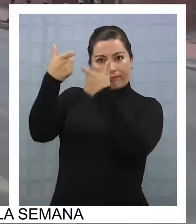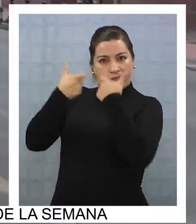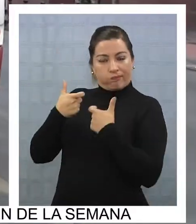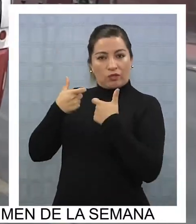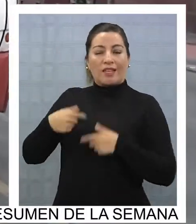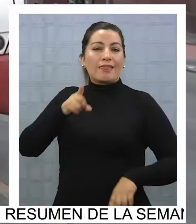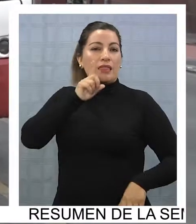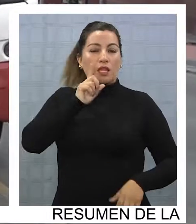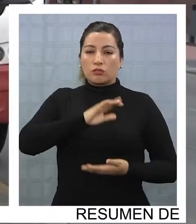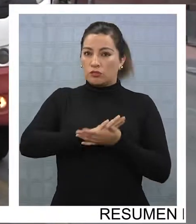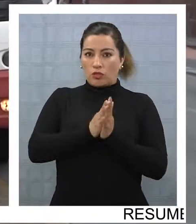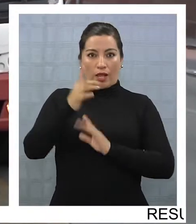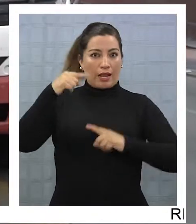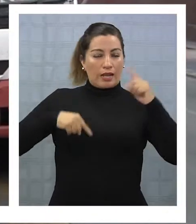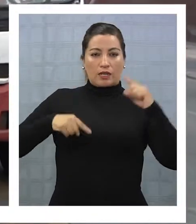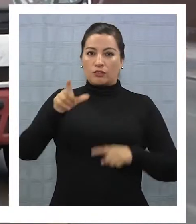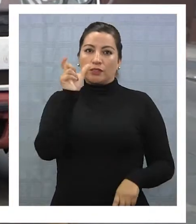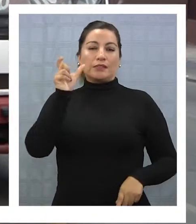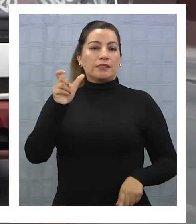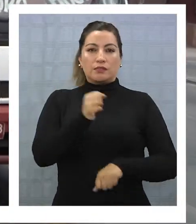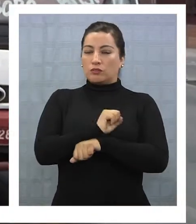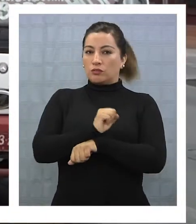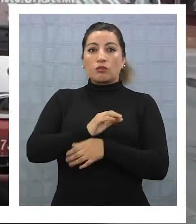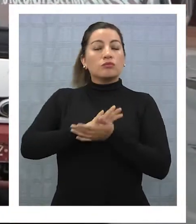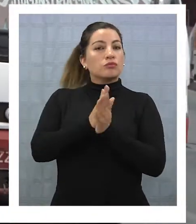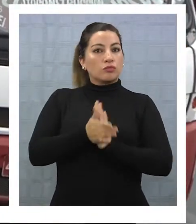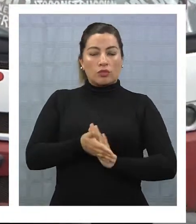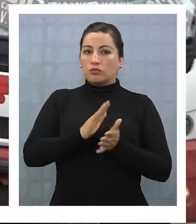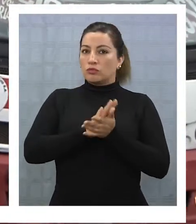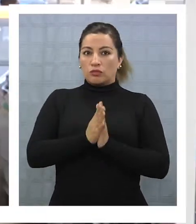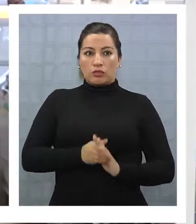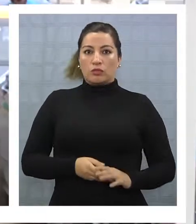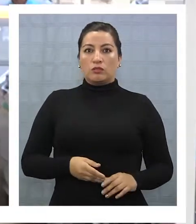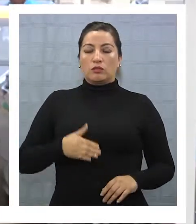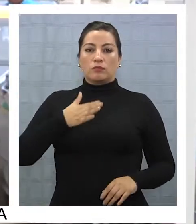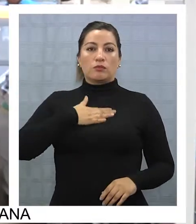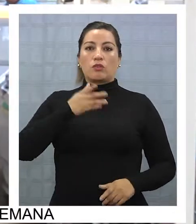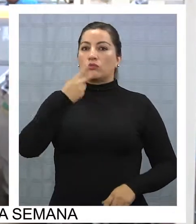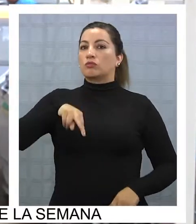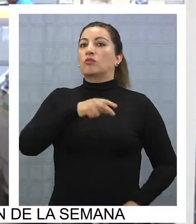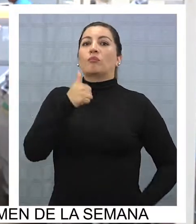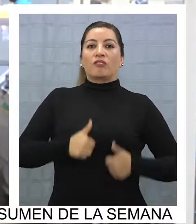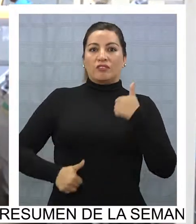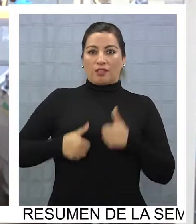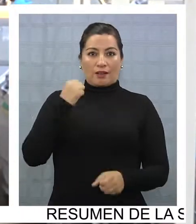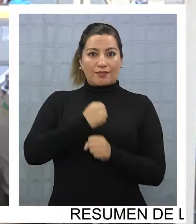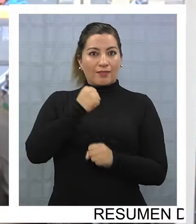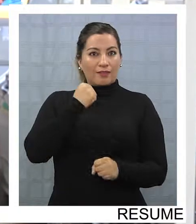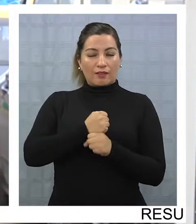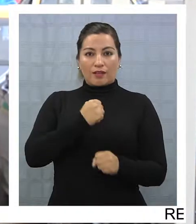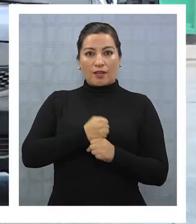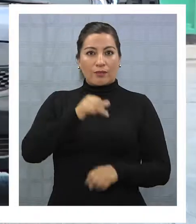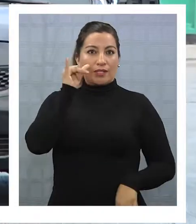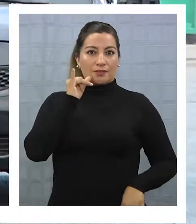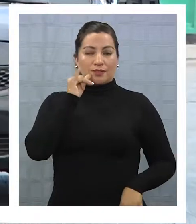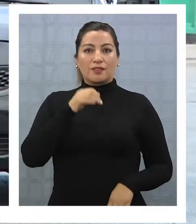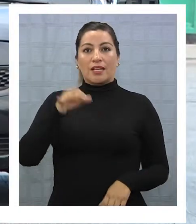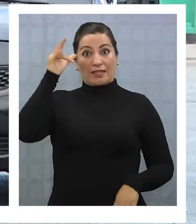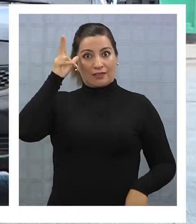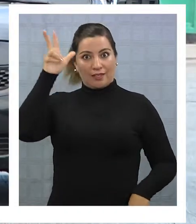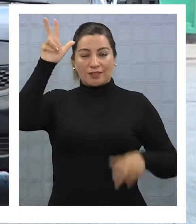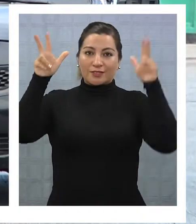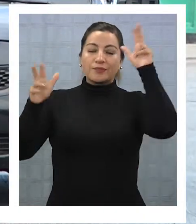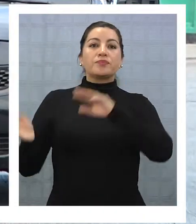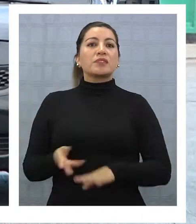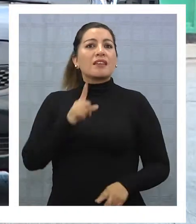si tenemos toda la implementación, la licencia y todo. Todos acá somos choferes profesionales los que trabajamos acá en la Tirana.